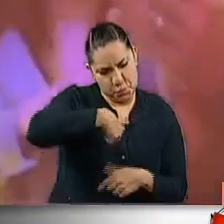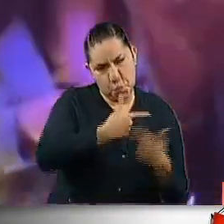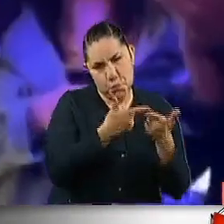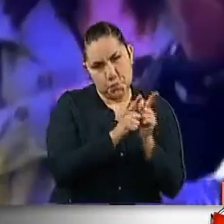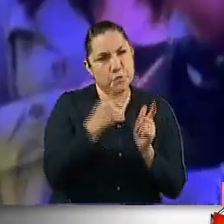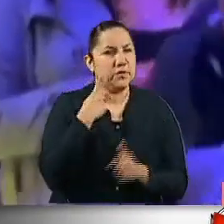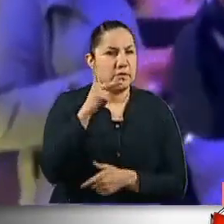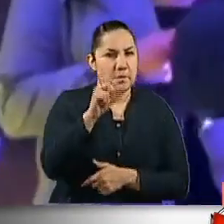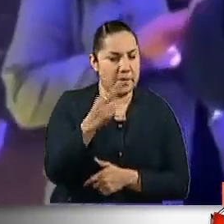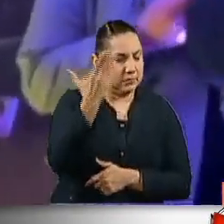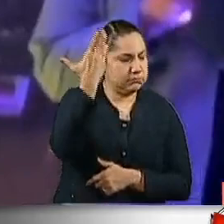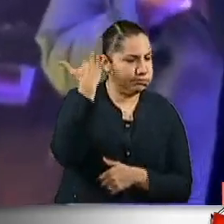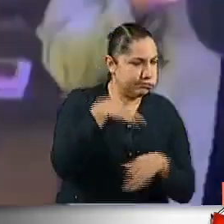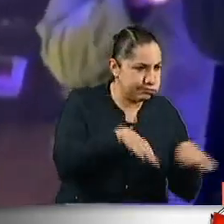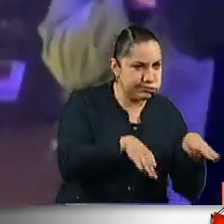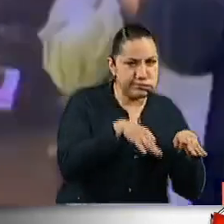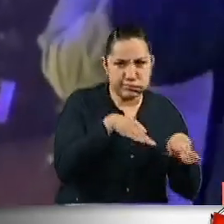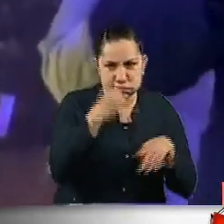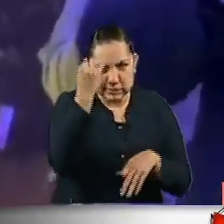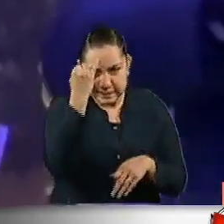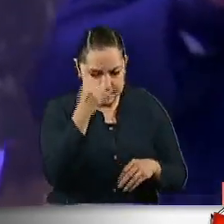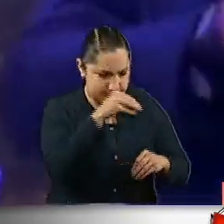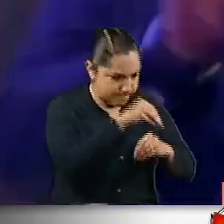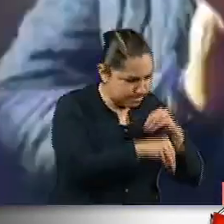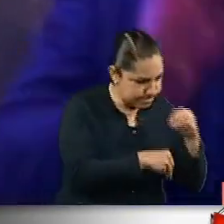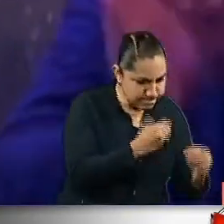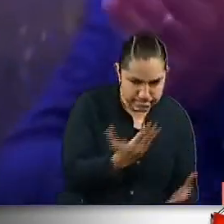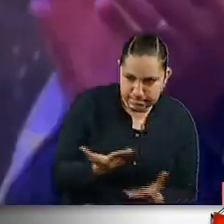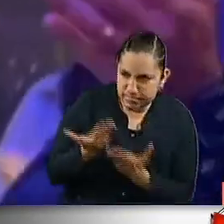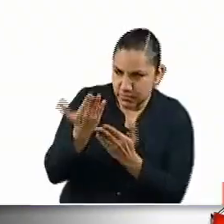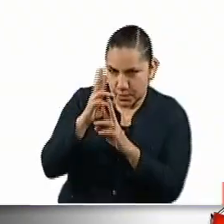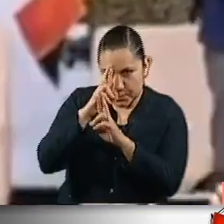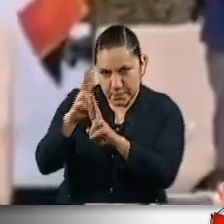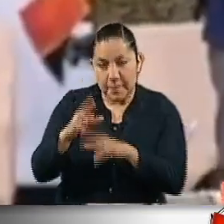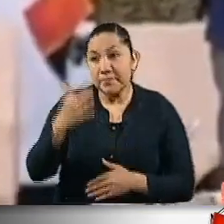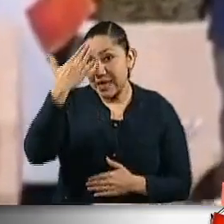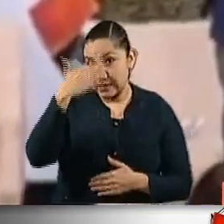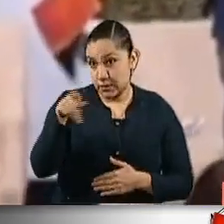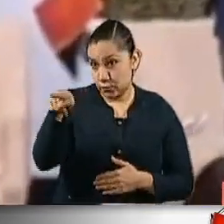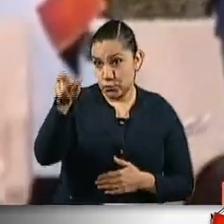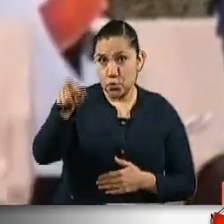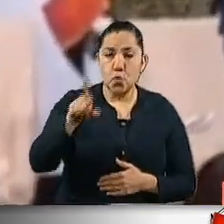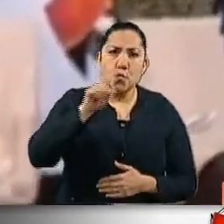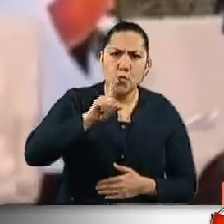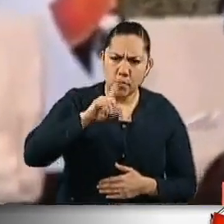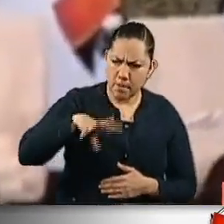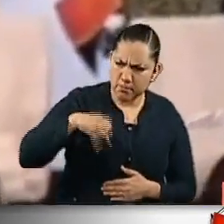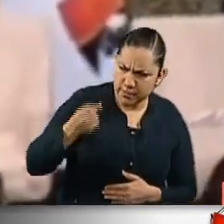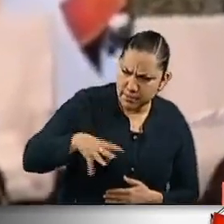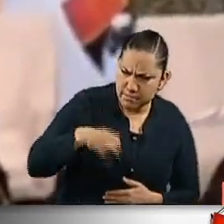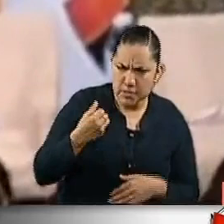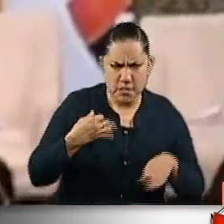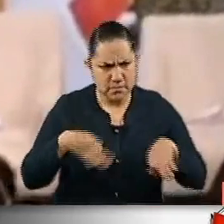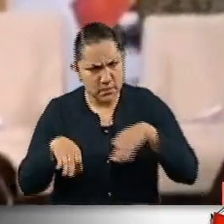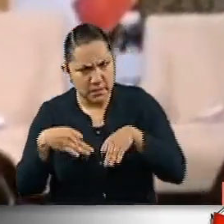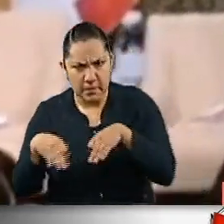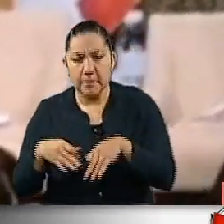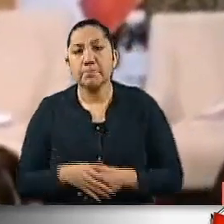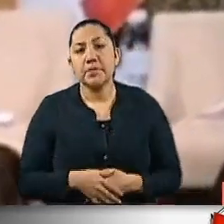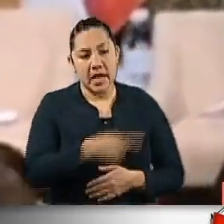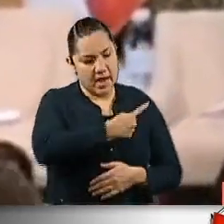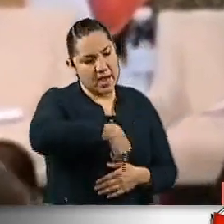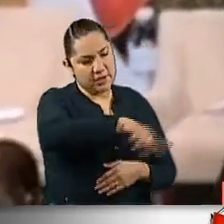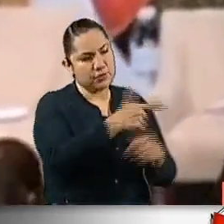como una mujer de lucha, de esfuerzo, de trabajo. Con el acompañamiento de líderes de su partido, María